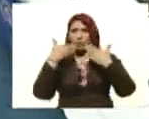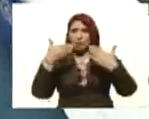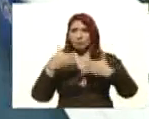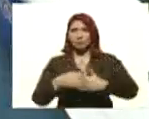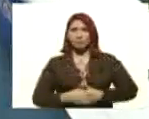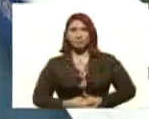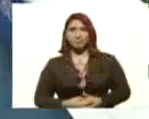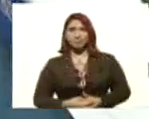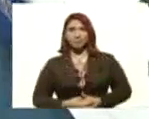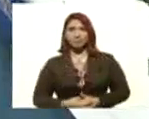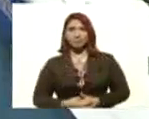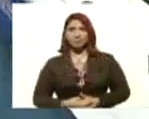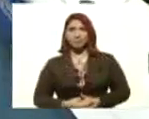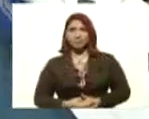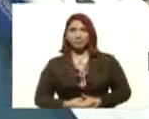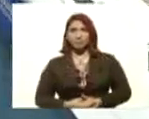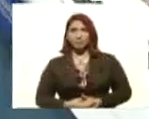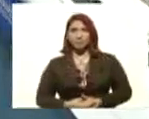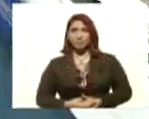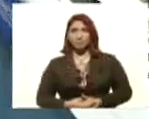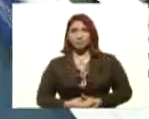gracias.